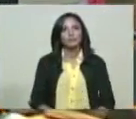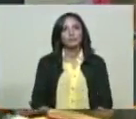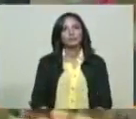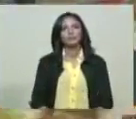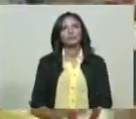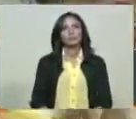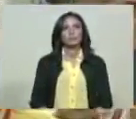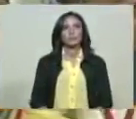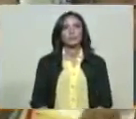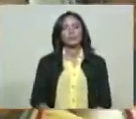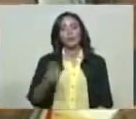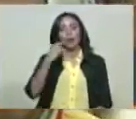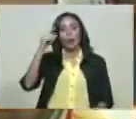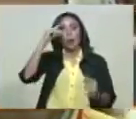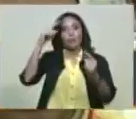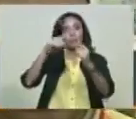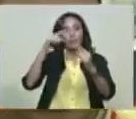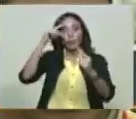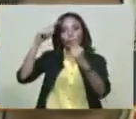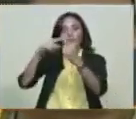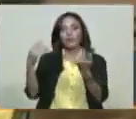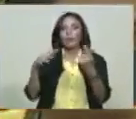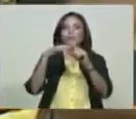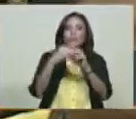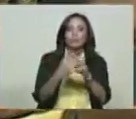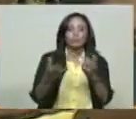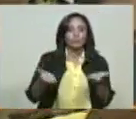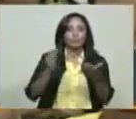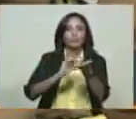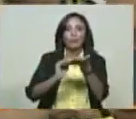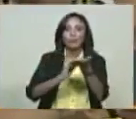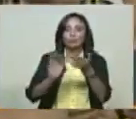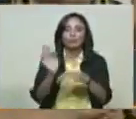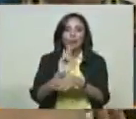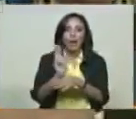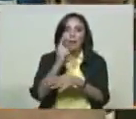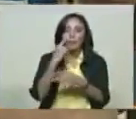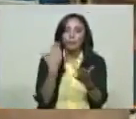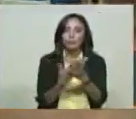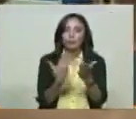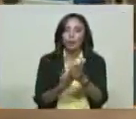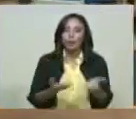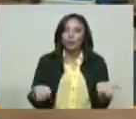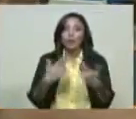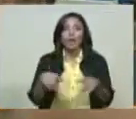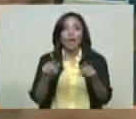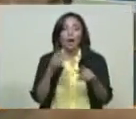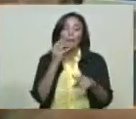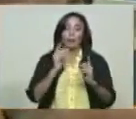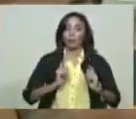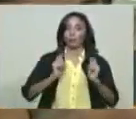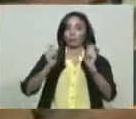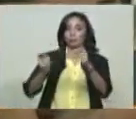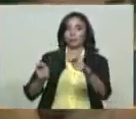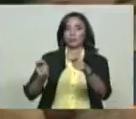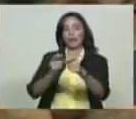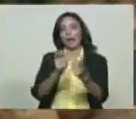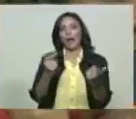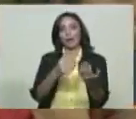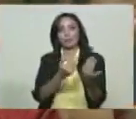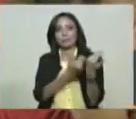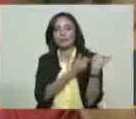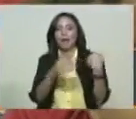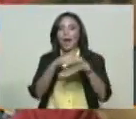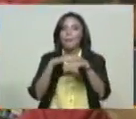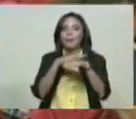tenemos que buscar metas y resultados concretos cuando se le da una responsabilidad usted va a ser ministro de tal área usted tiene que